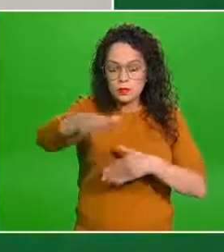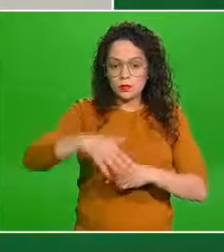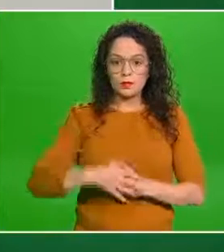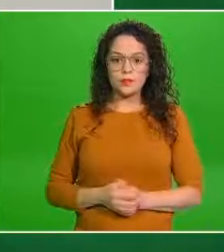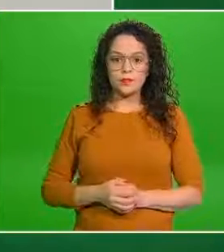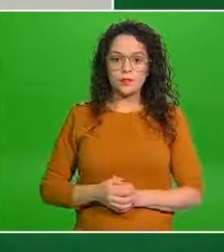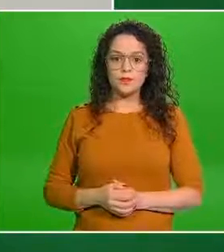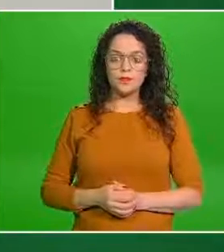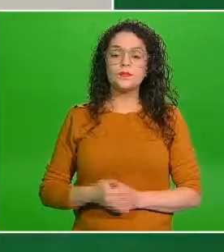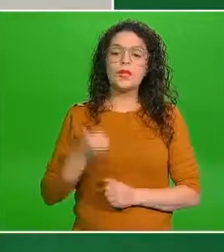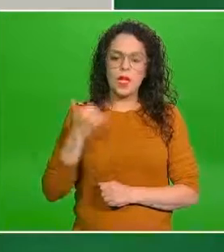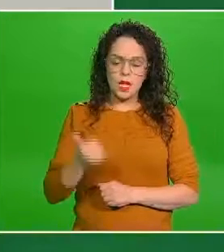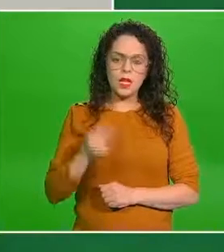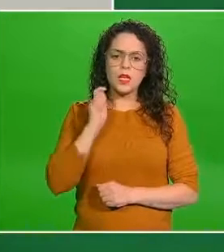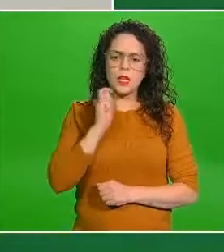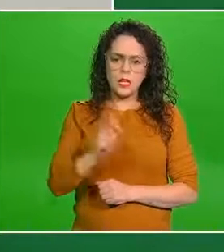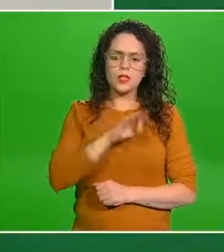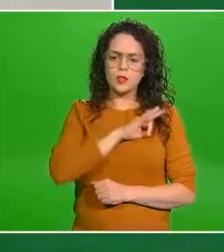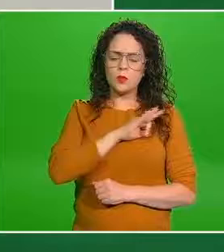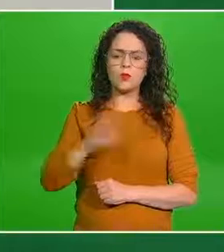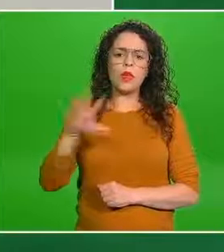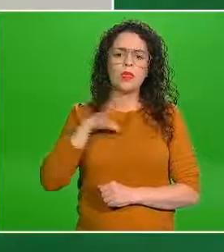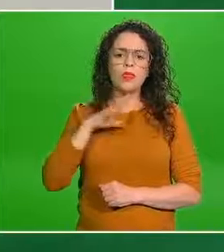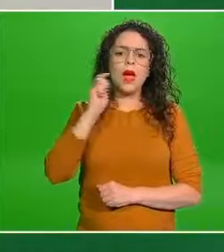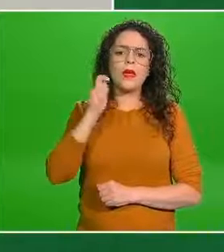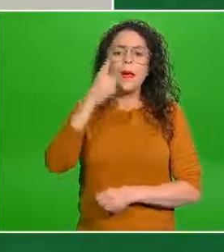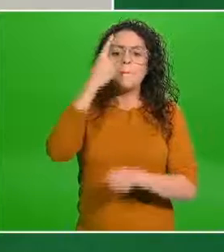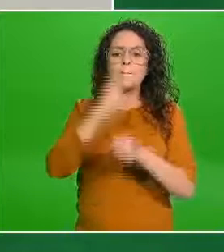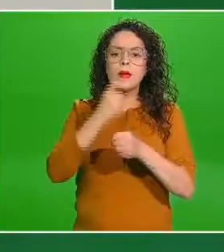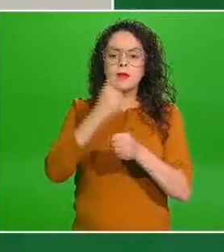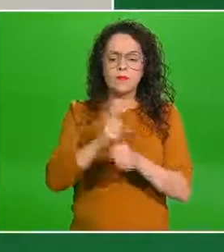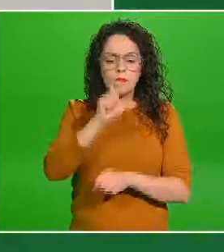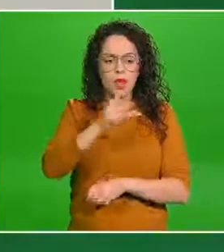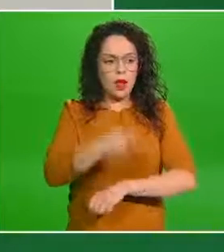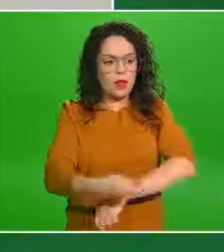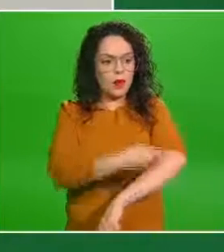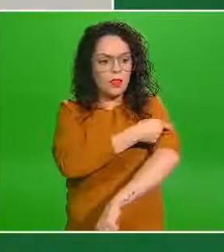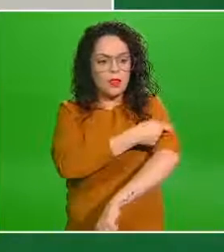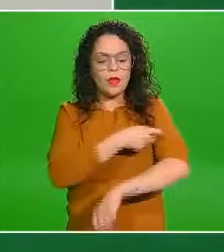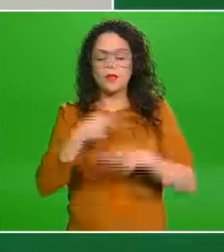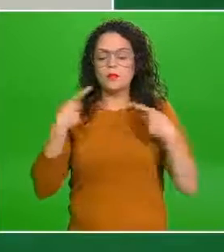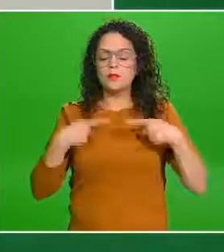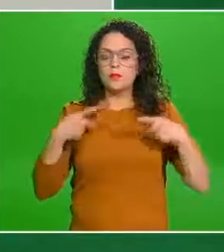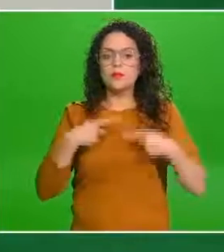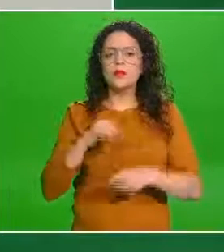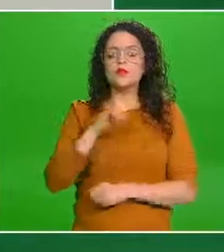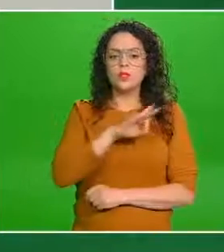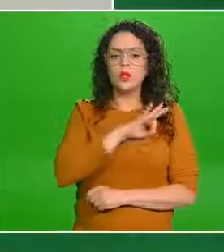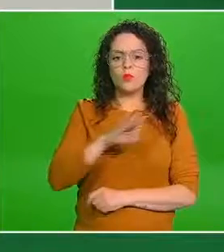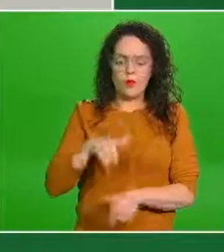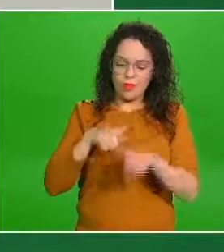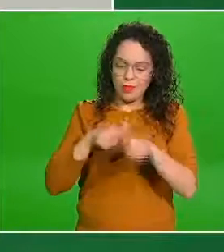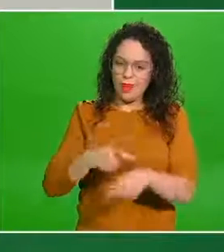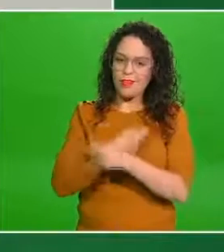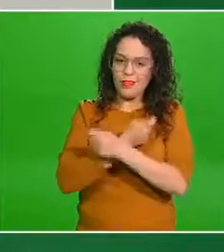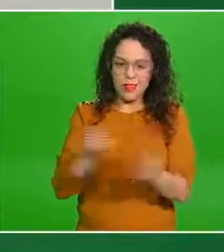podrán disponerse de dosis o de primeras dosis para aquellas personas con quien se puedan seguir